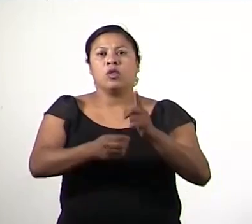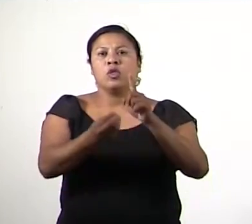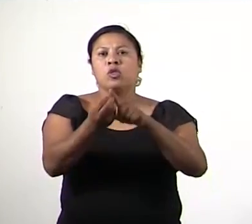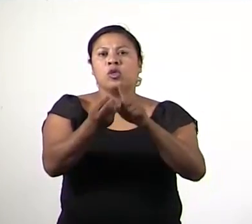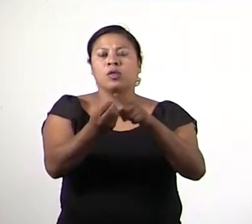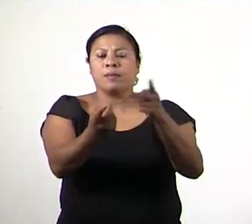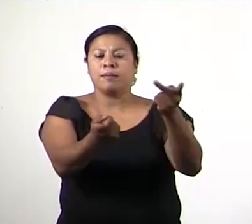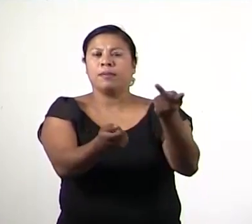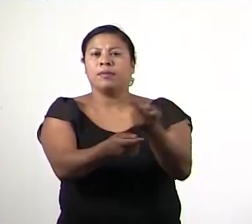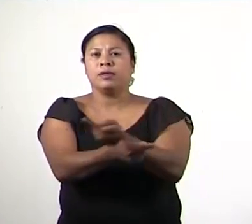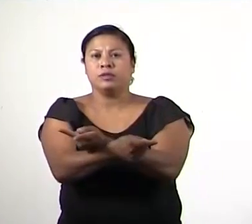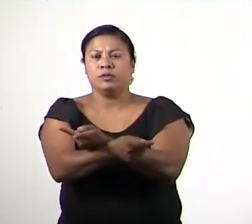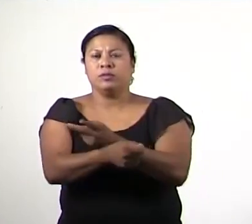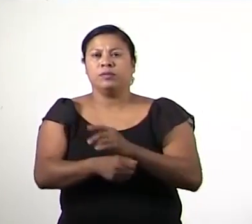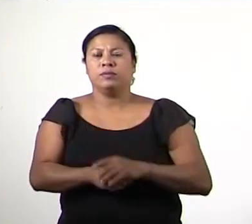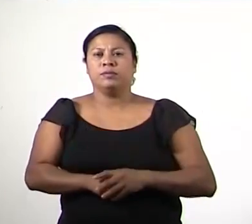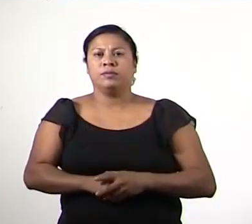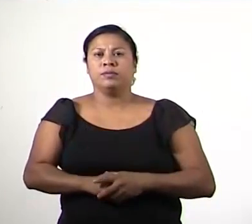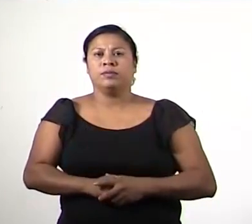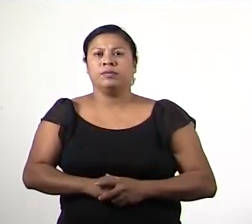ocurrió?